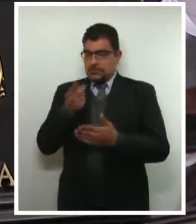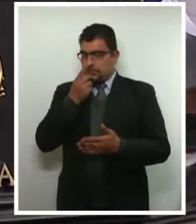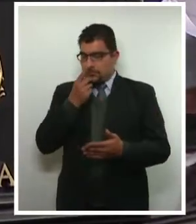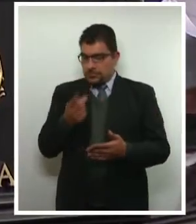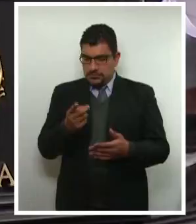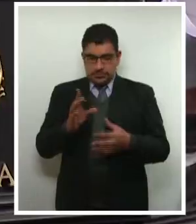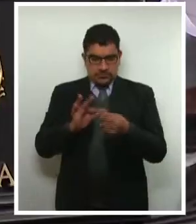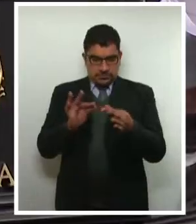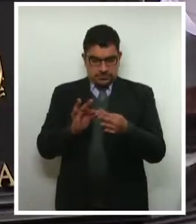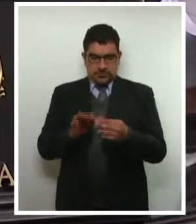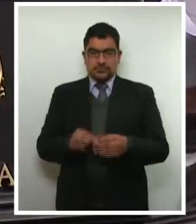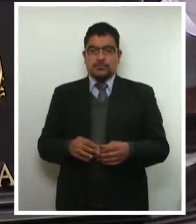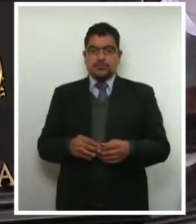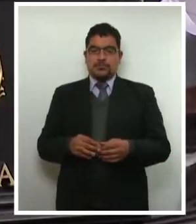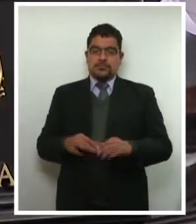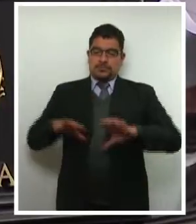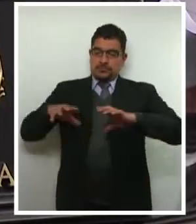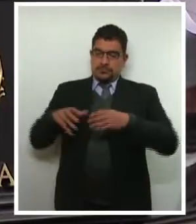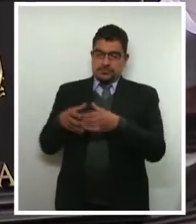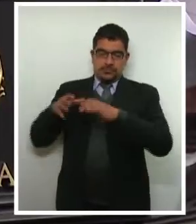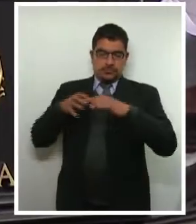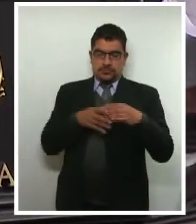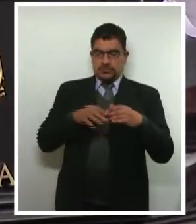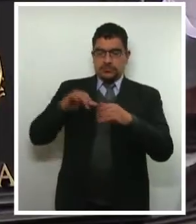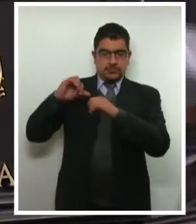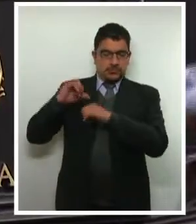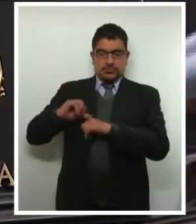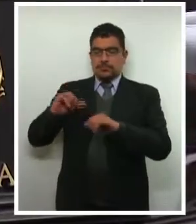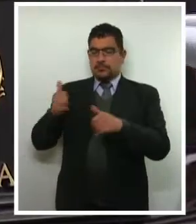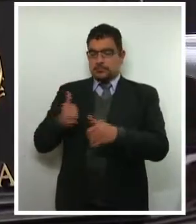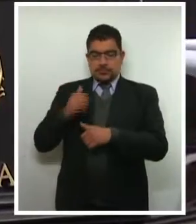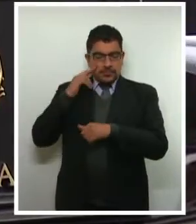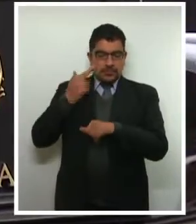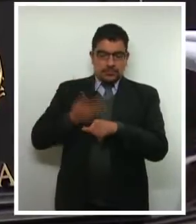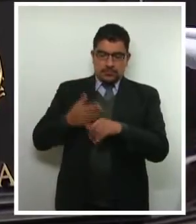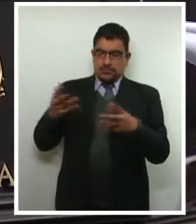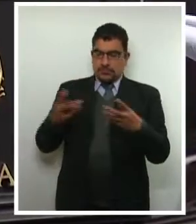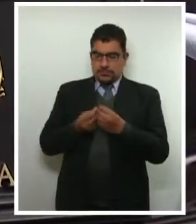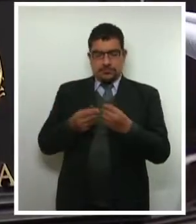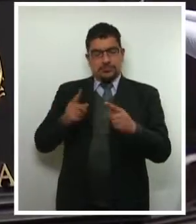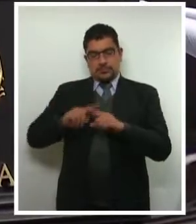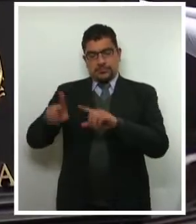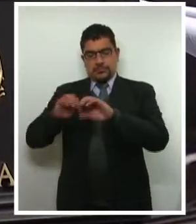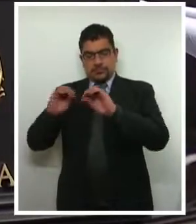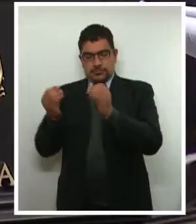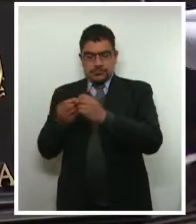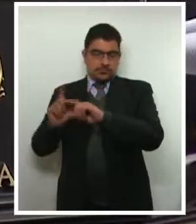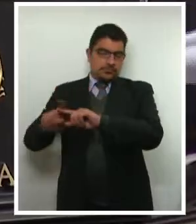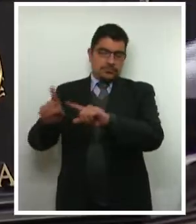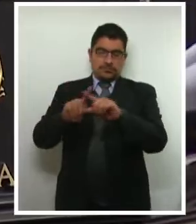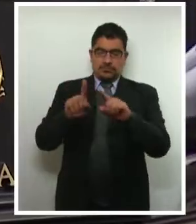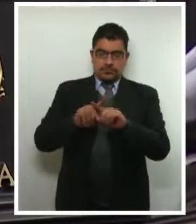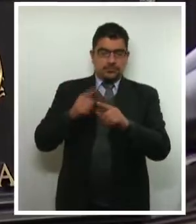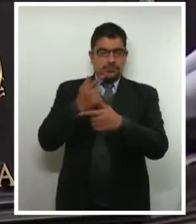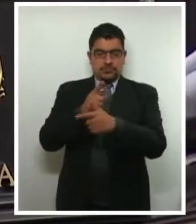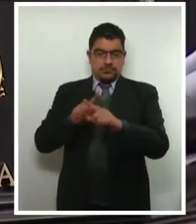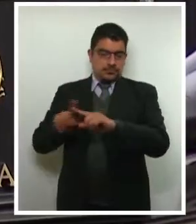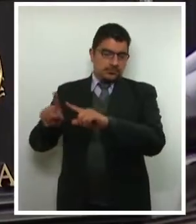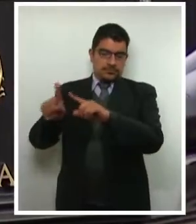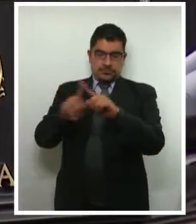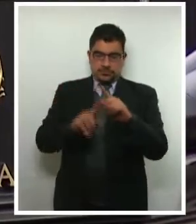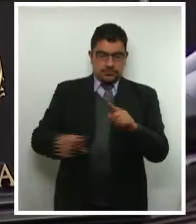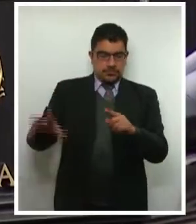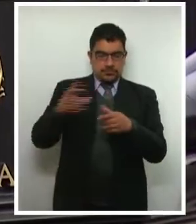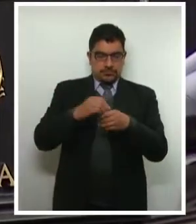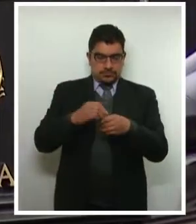es: los consejos ciudadanos encargados de la integración de los organismos autónomos,